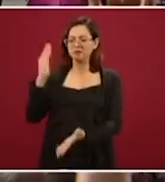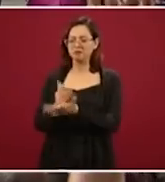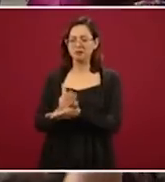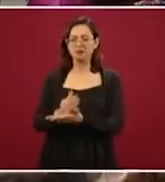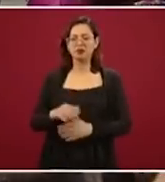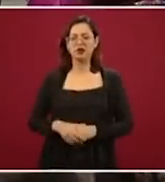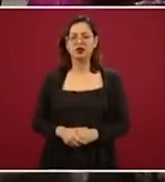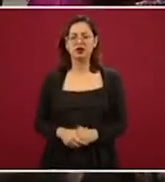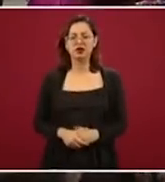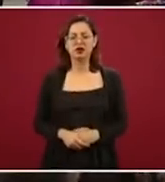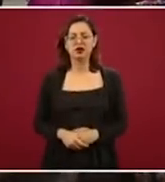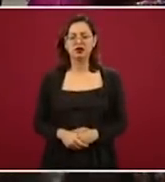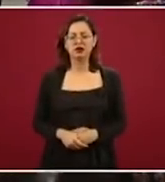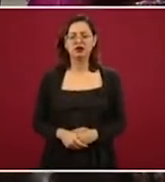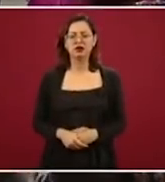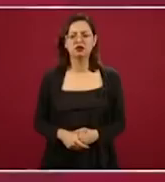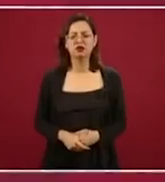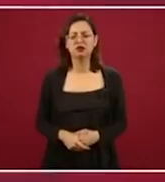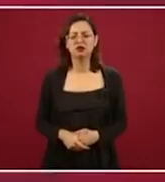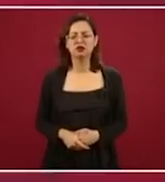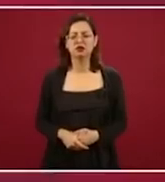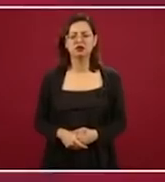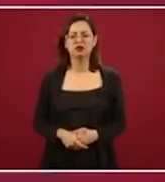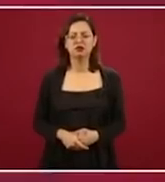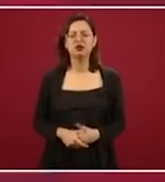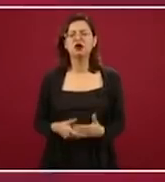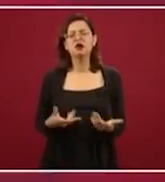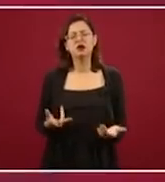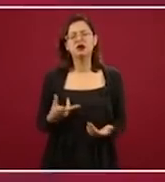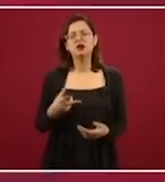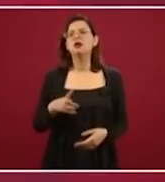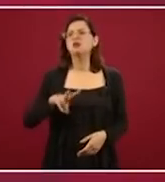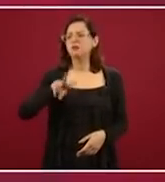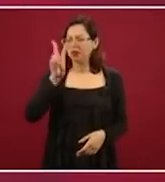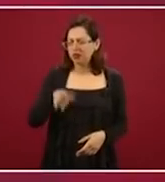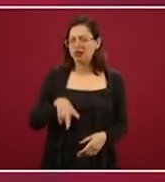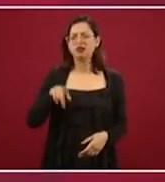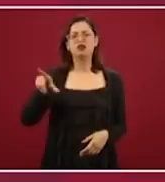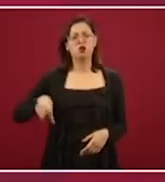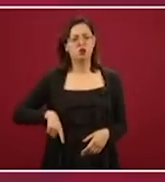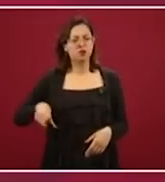verdad, los gobiernos estatales,